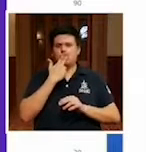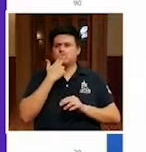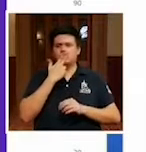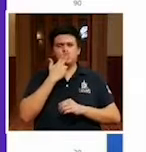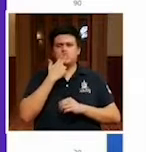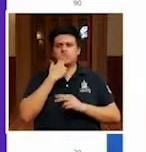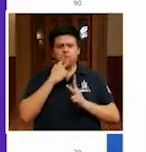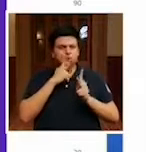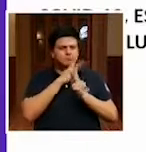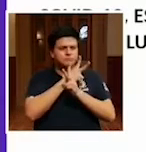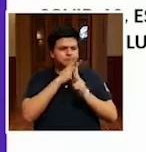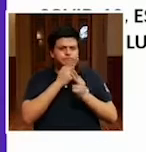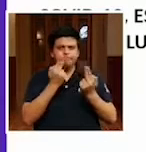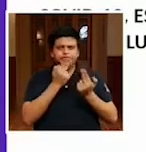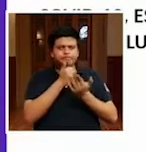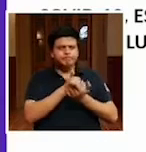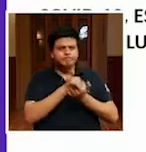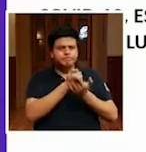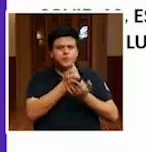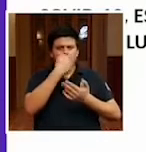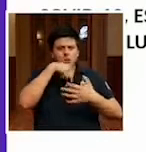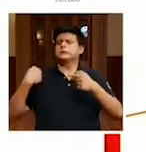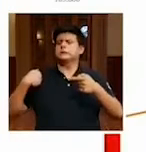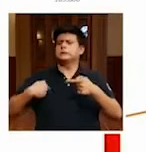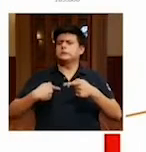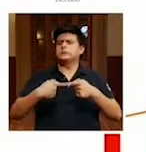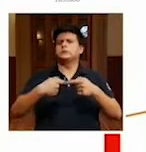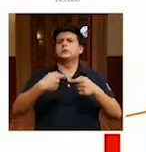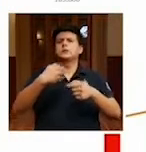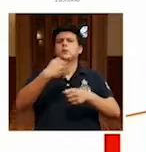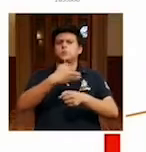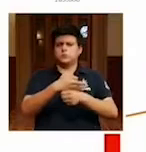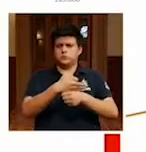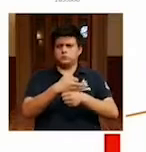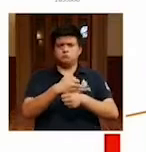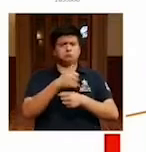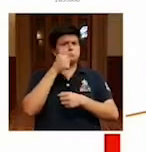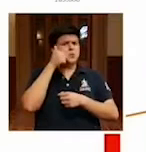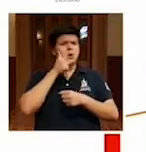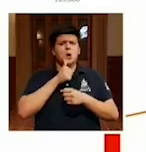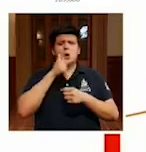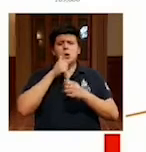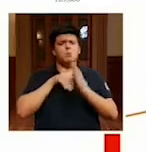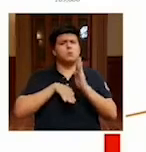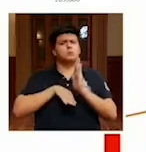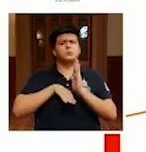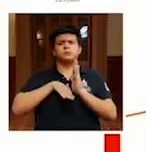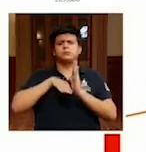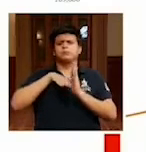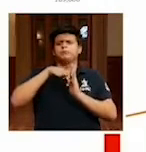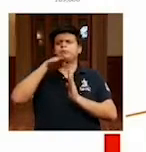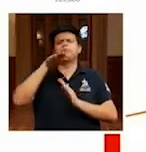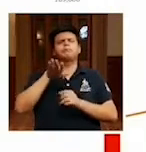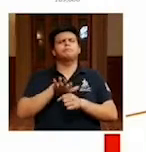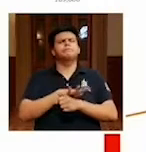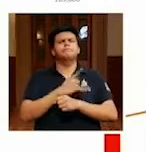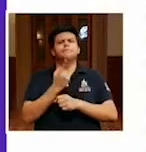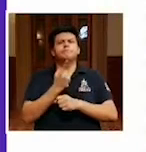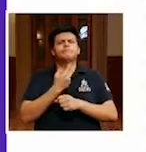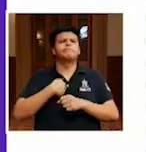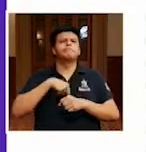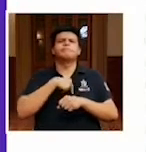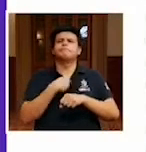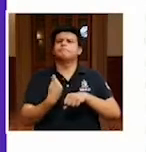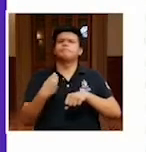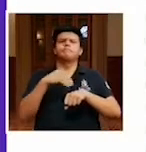el apoyo de un aparato de ventilación. Con las cifras anunciadas este viernes, los casos totales en la entidad desde el inicio de